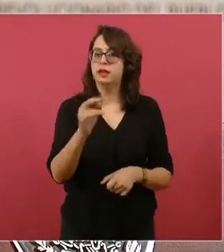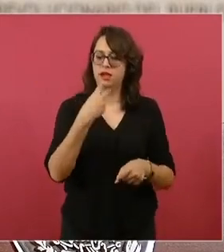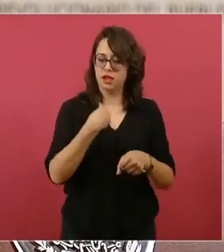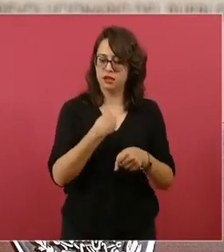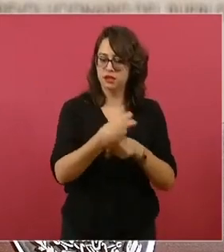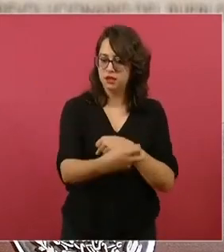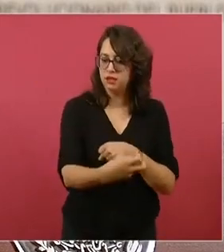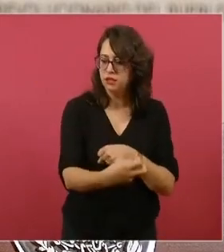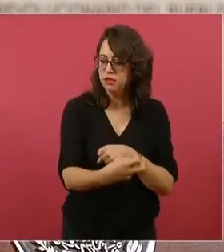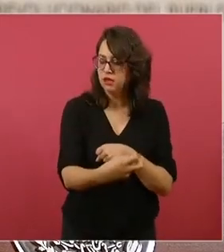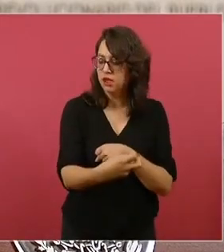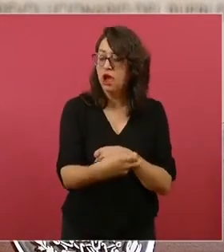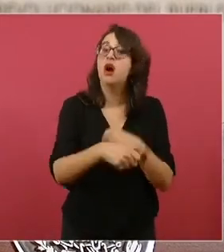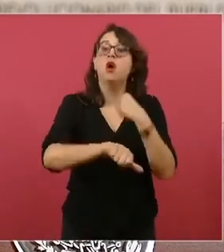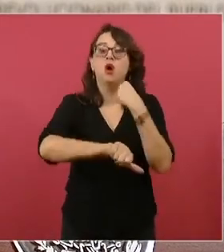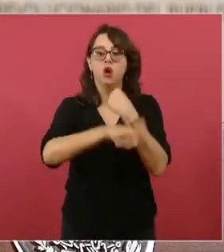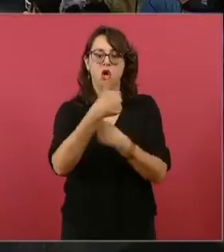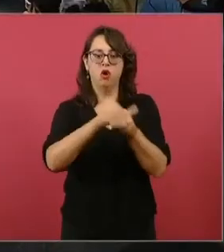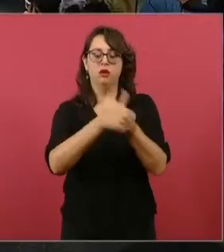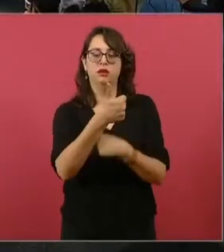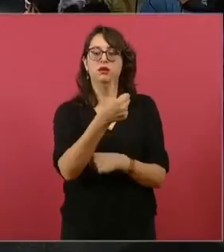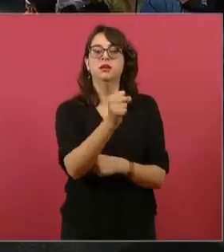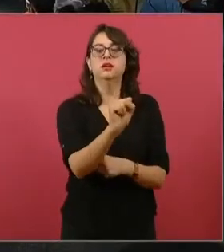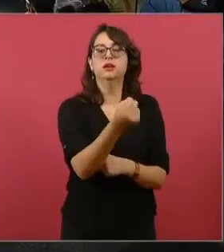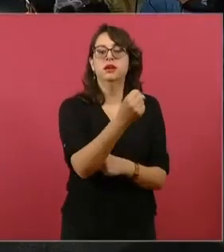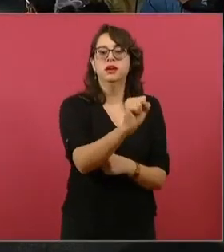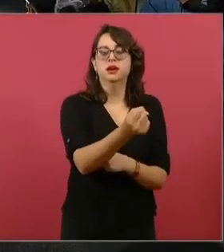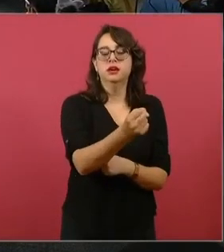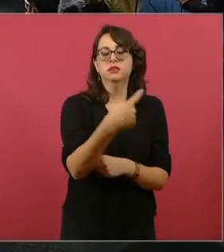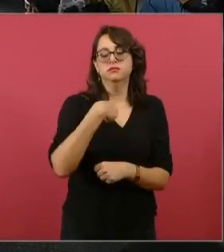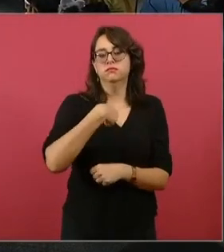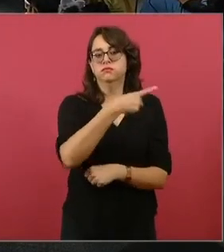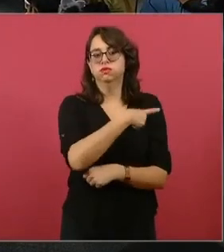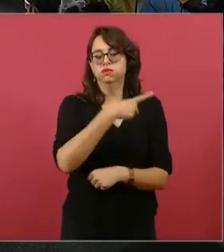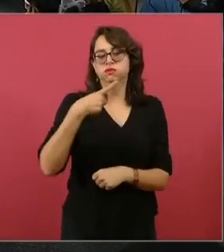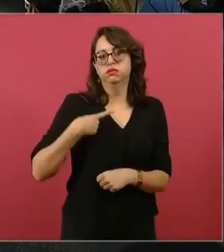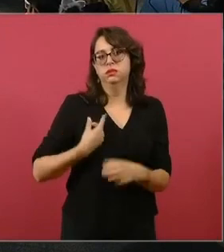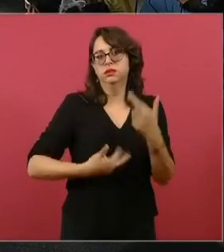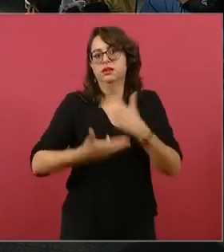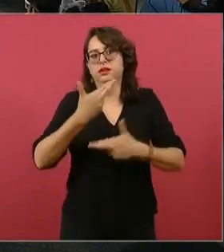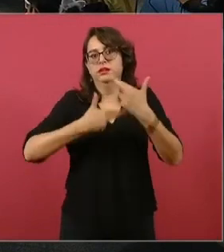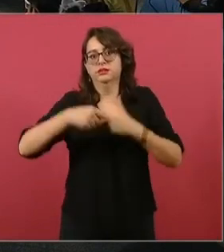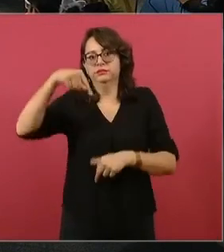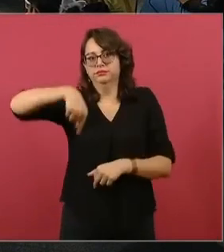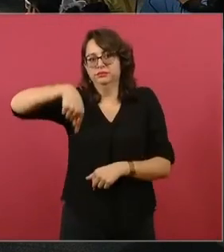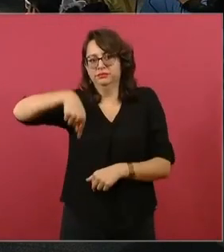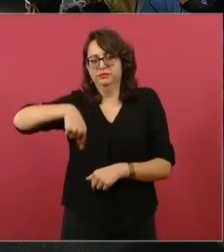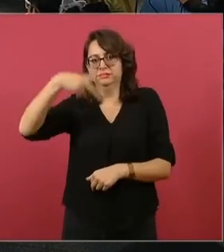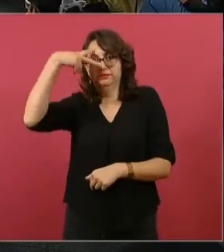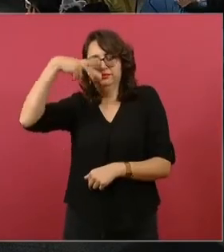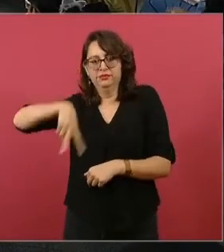por la conmemoración de los niños héroes.